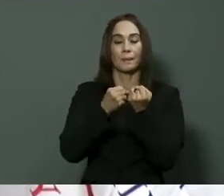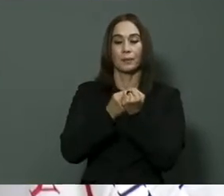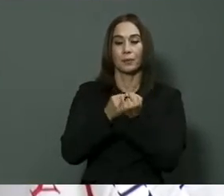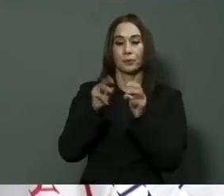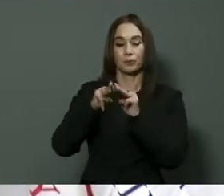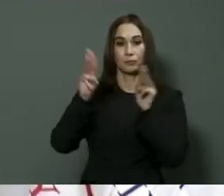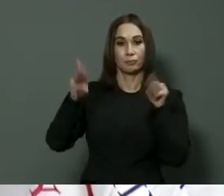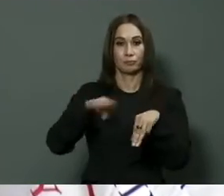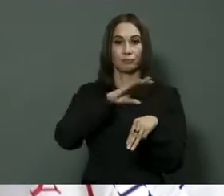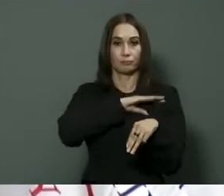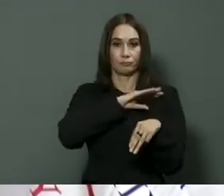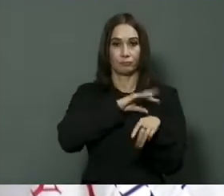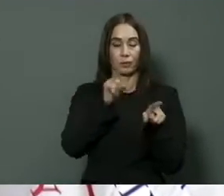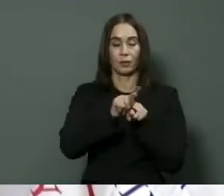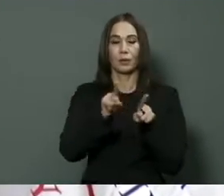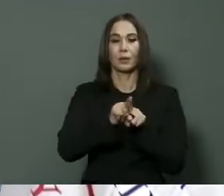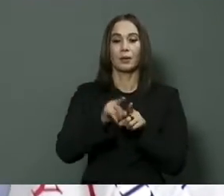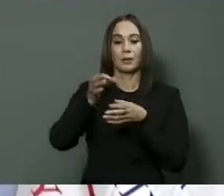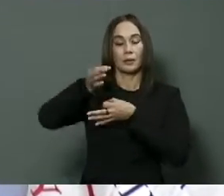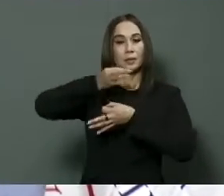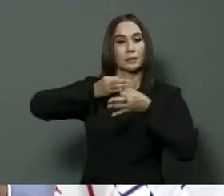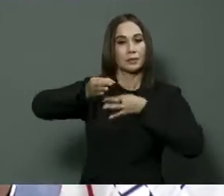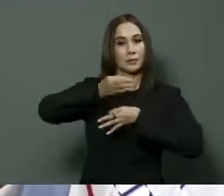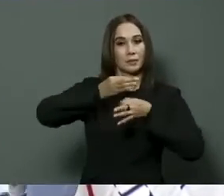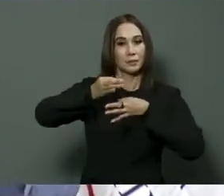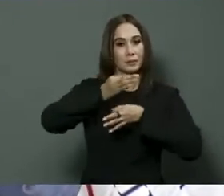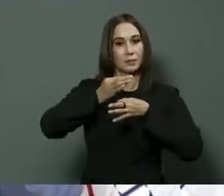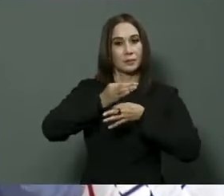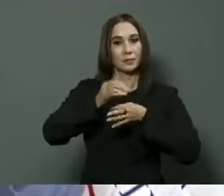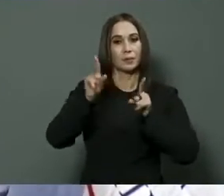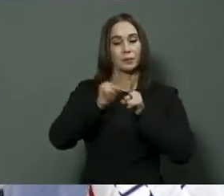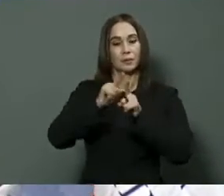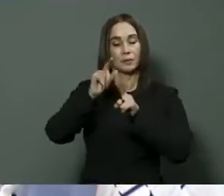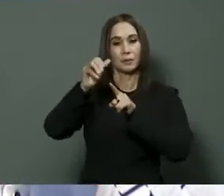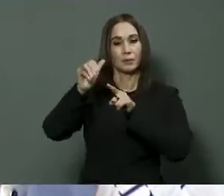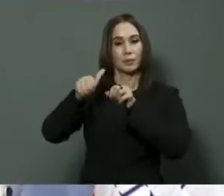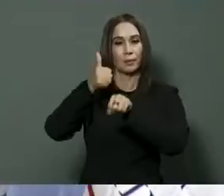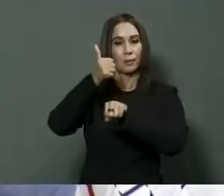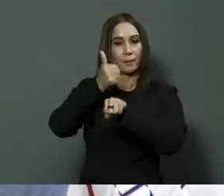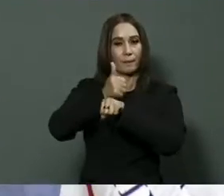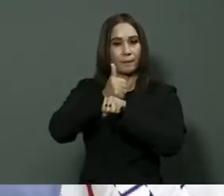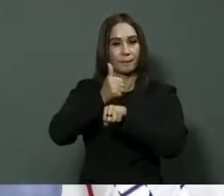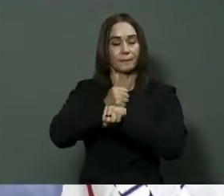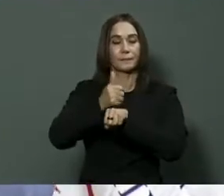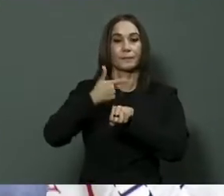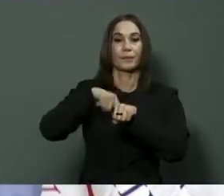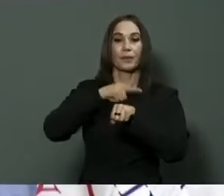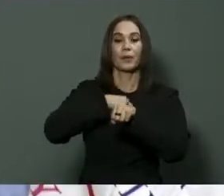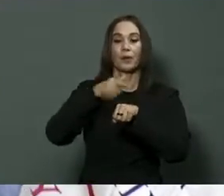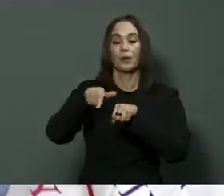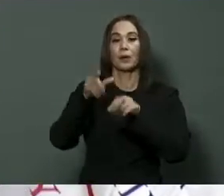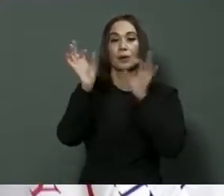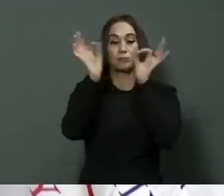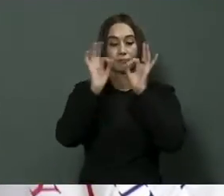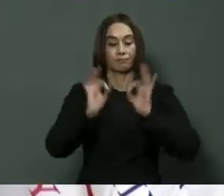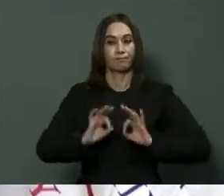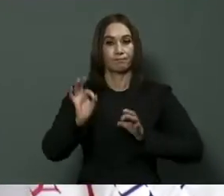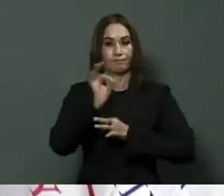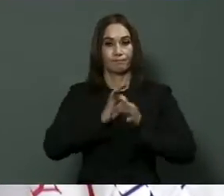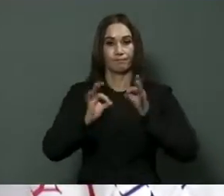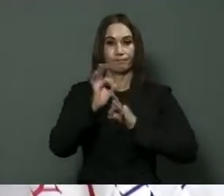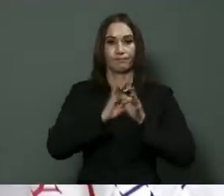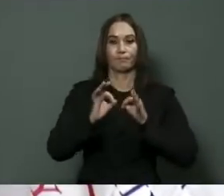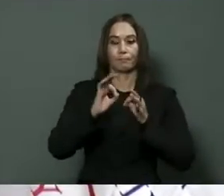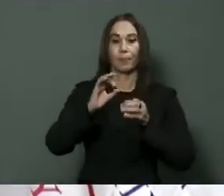Policía también, en San Francisco de Macorís, la implementación, vamos nosotros a crear aquí en San Francisco de